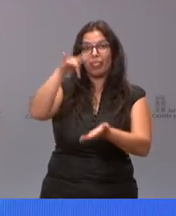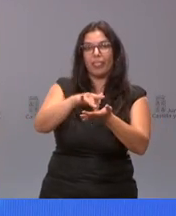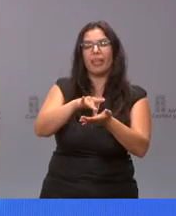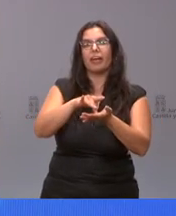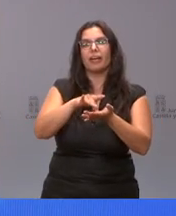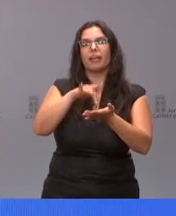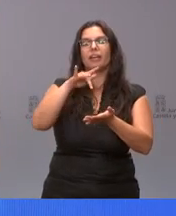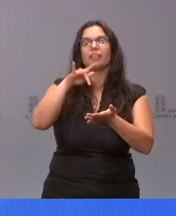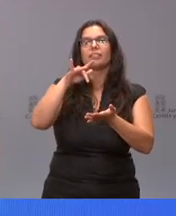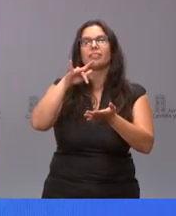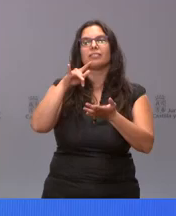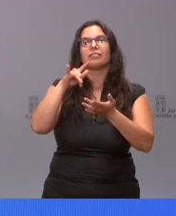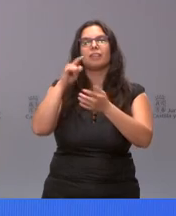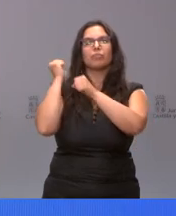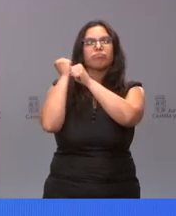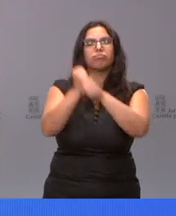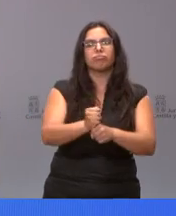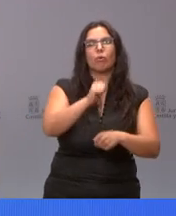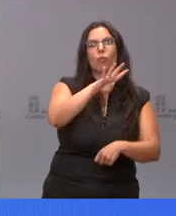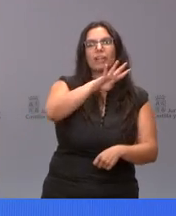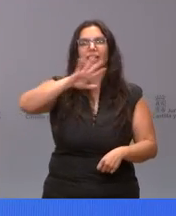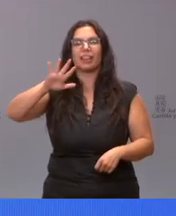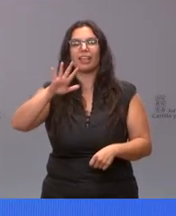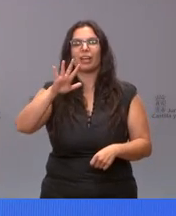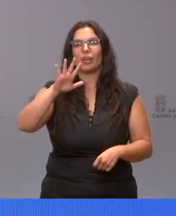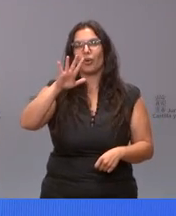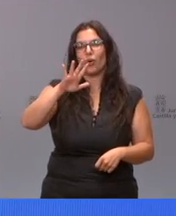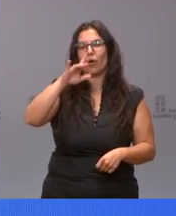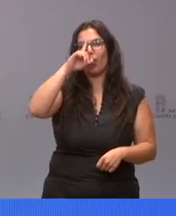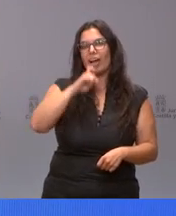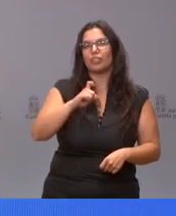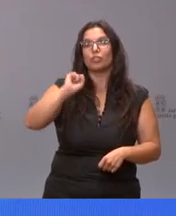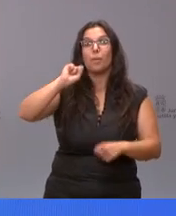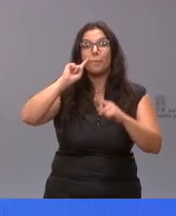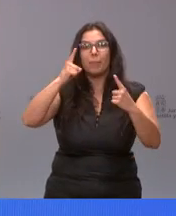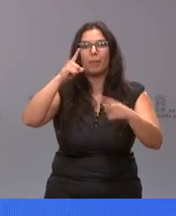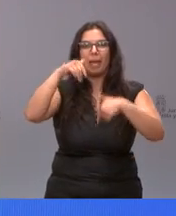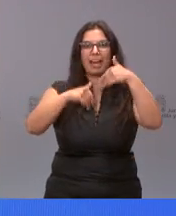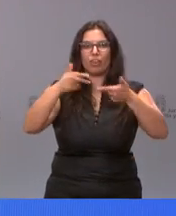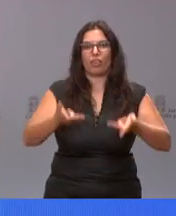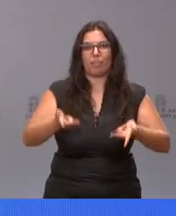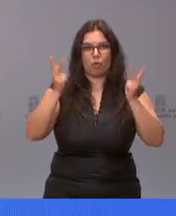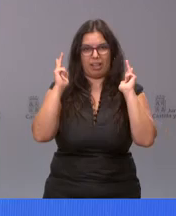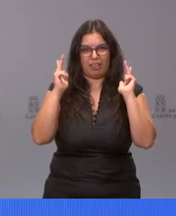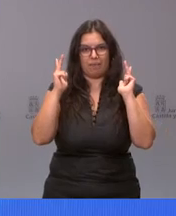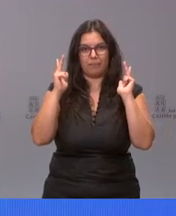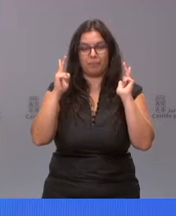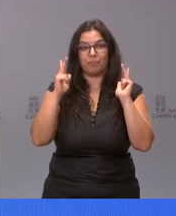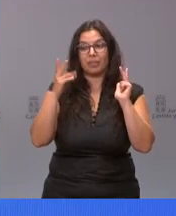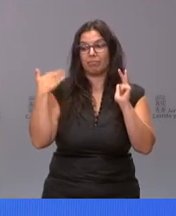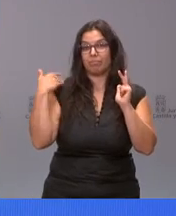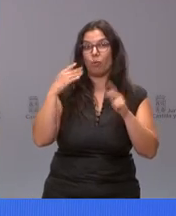los 45 años de las primeras elecciones democráticas. Hoy, hace 45 años,